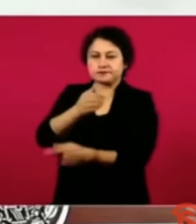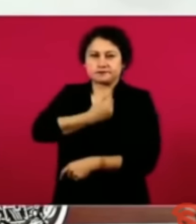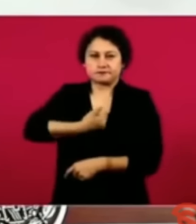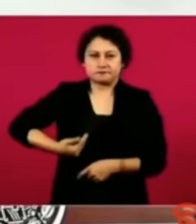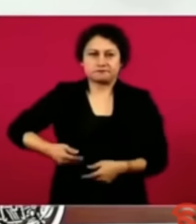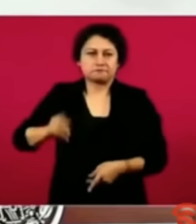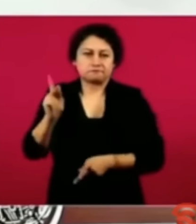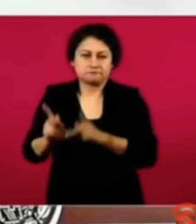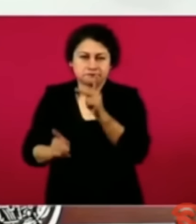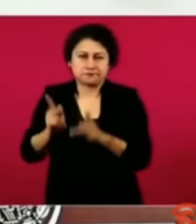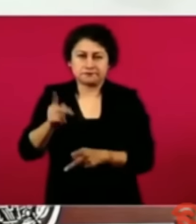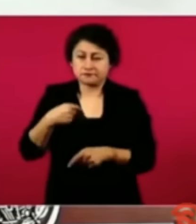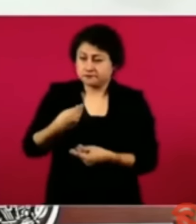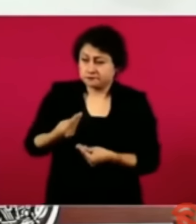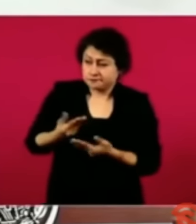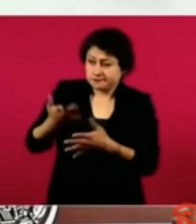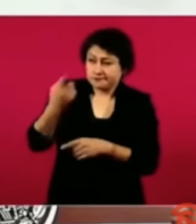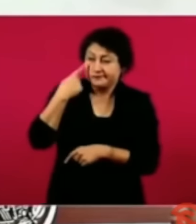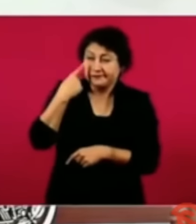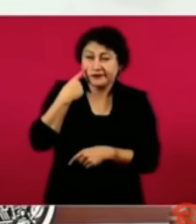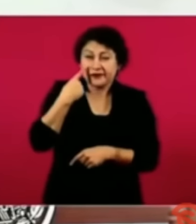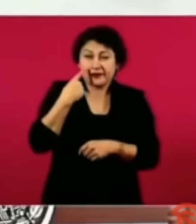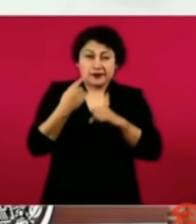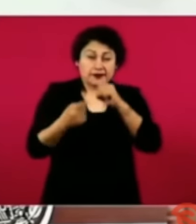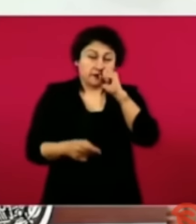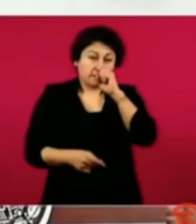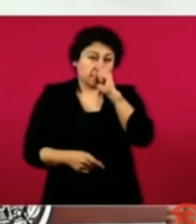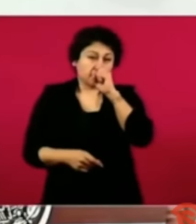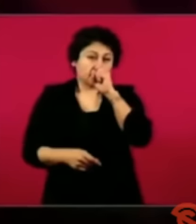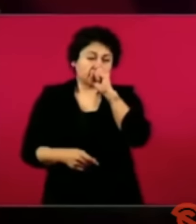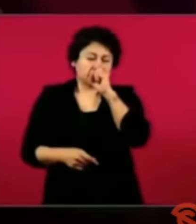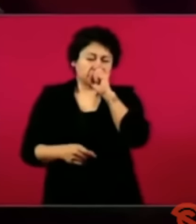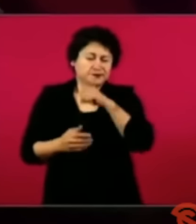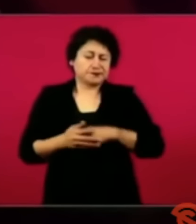esta situación que nos señalaban algunos como parte de una red